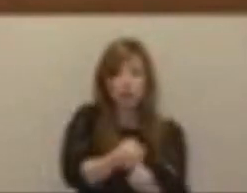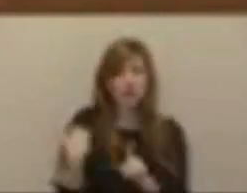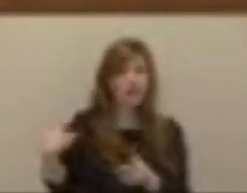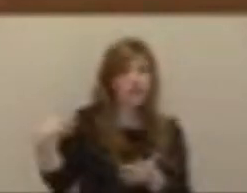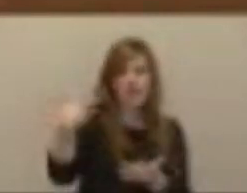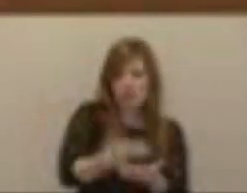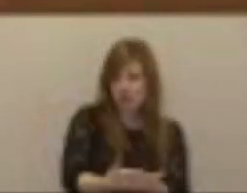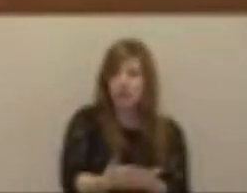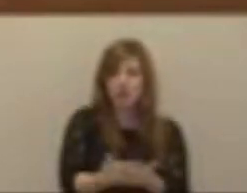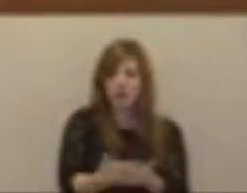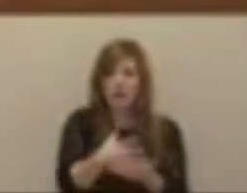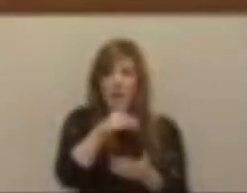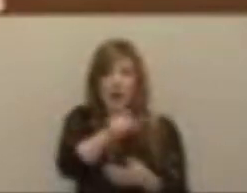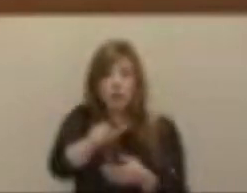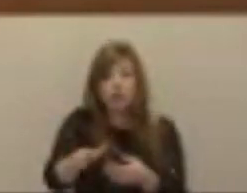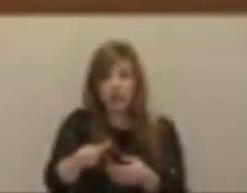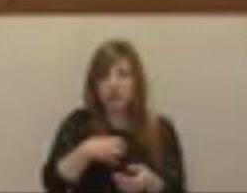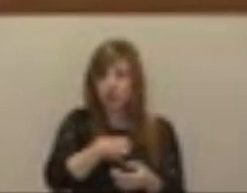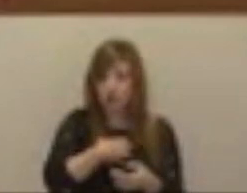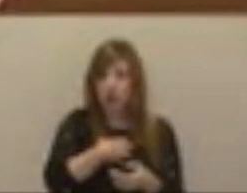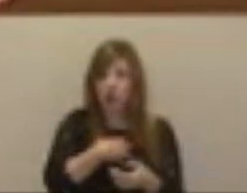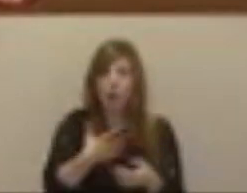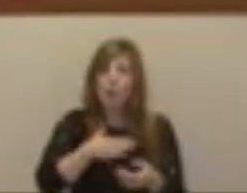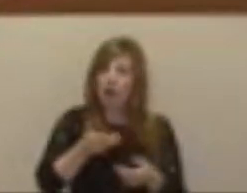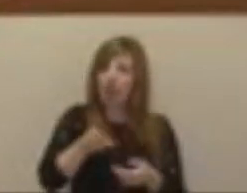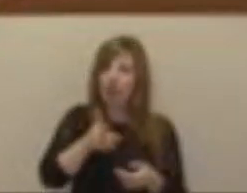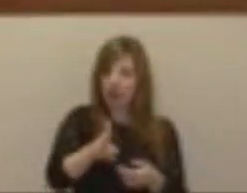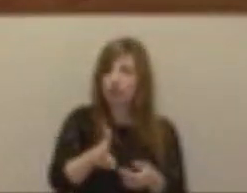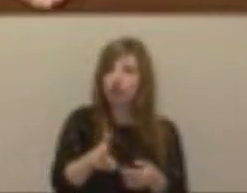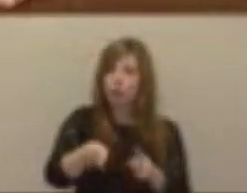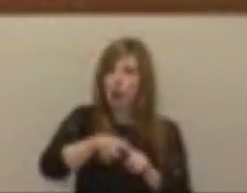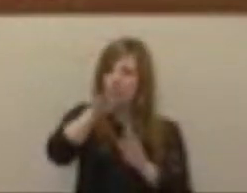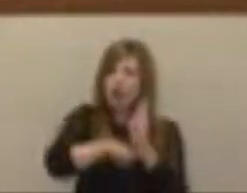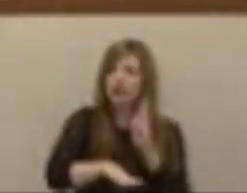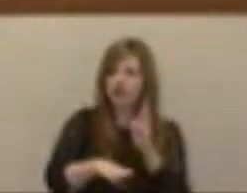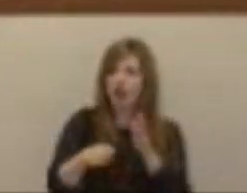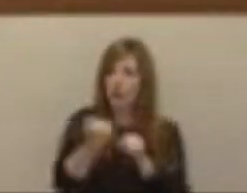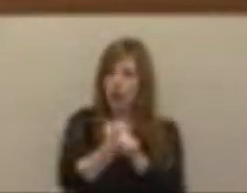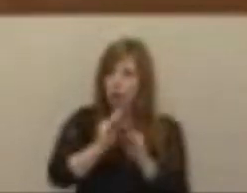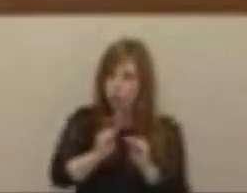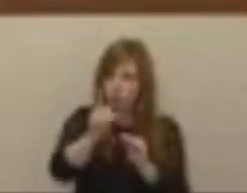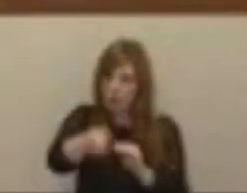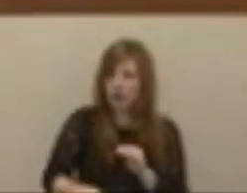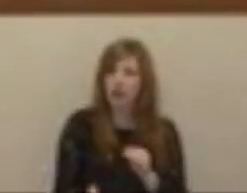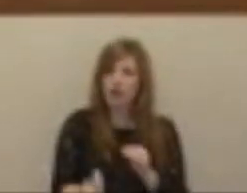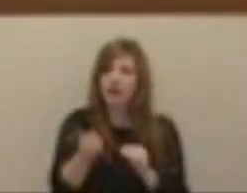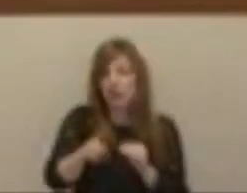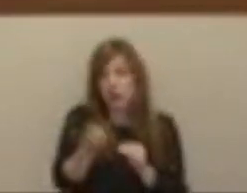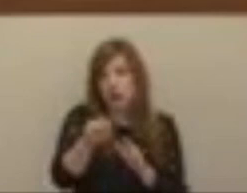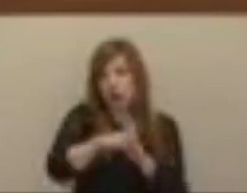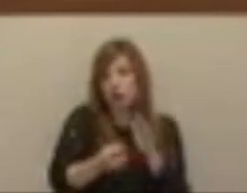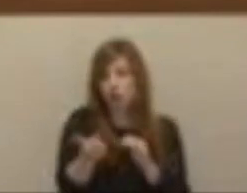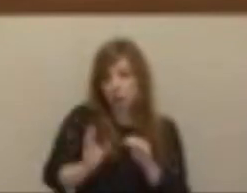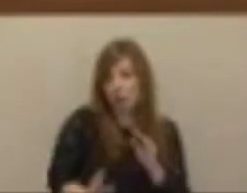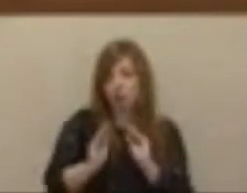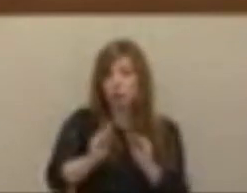tiempo para que los empleados públicos tengan unos derechos en sus condiciones laborales y sociales, también en sus condiciones retributivas. Porque